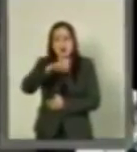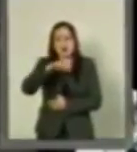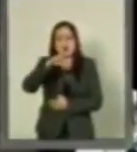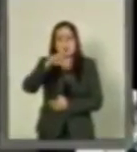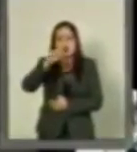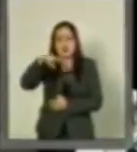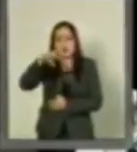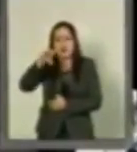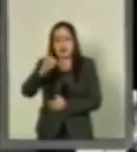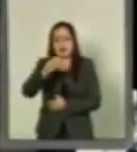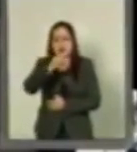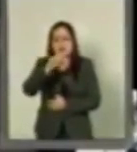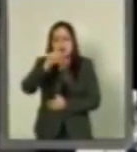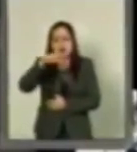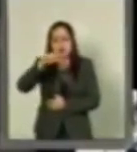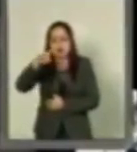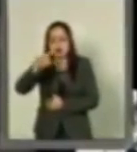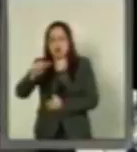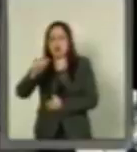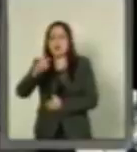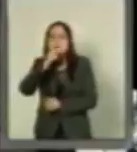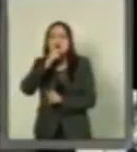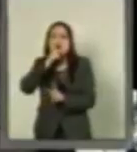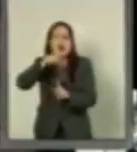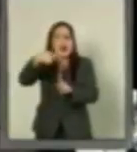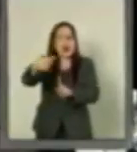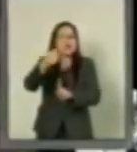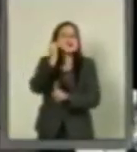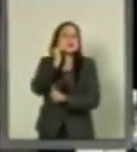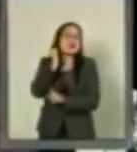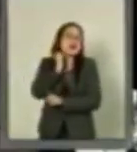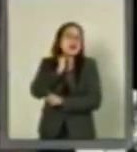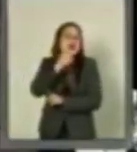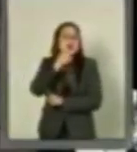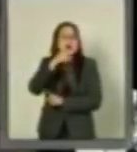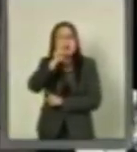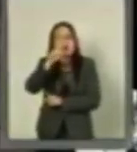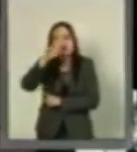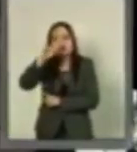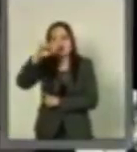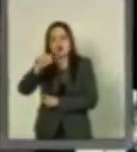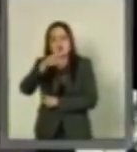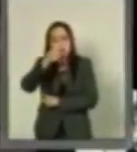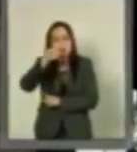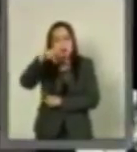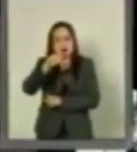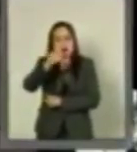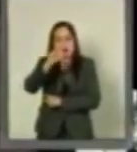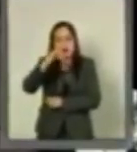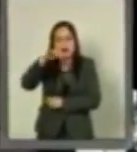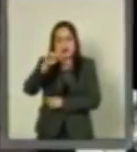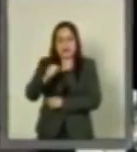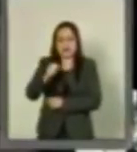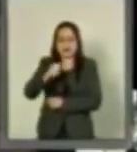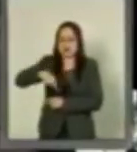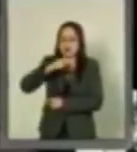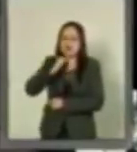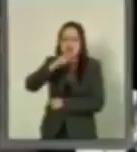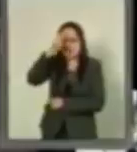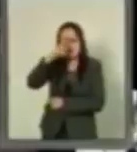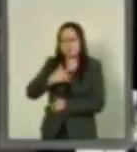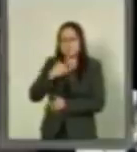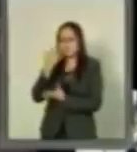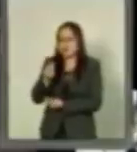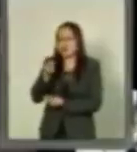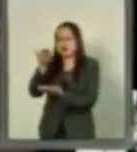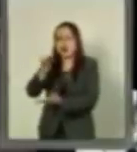Zamudio, padre de nuestro compañero senador Adolfo Romero Lainas. A nombre del Senado de la República le expresamos un pésame muy sentido a